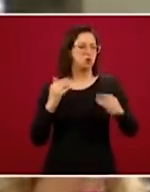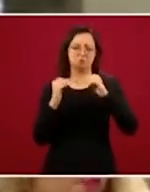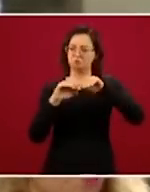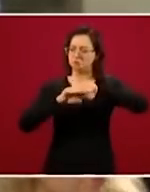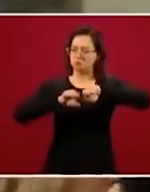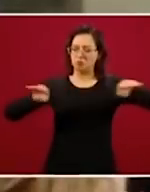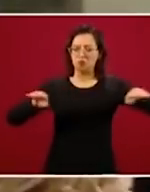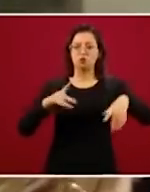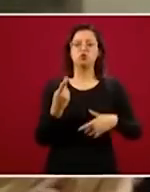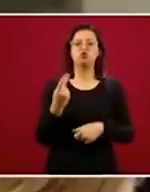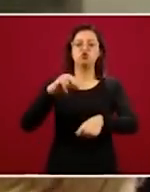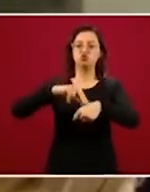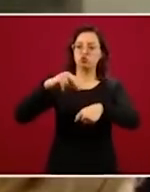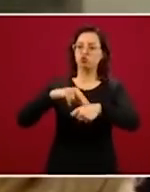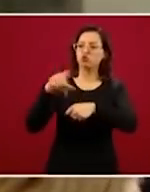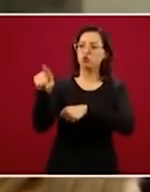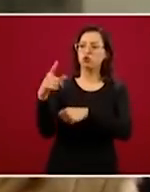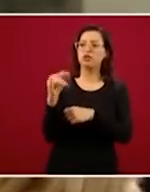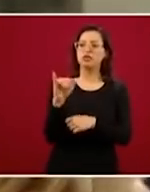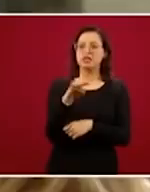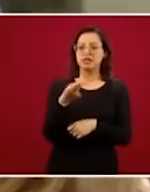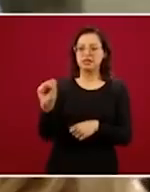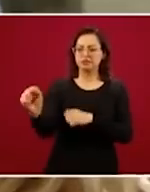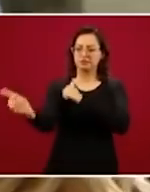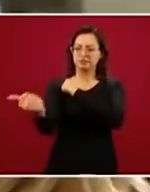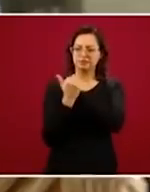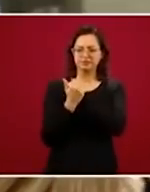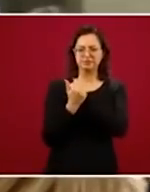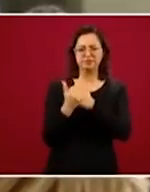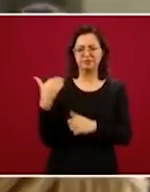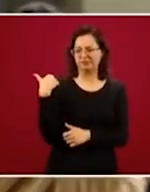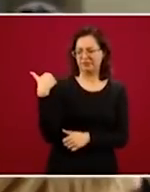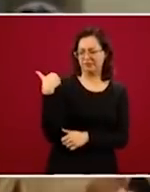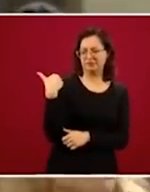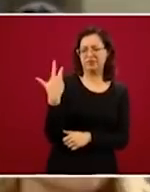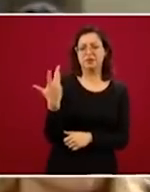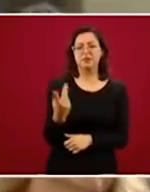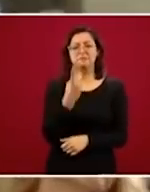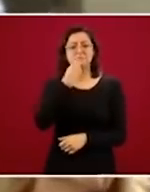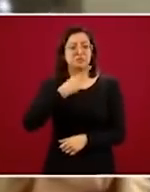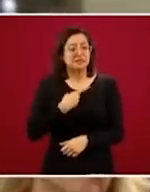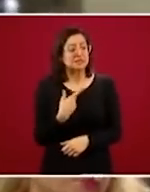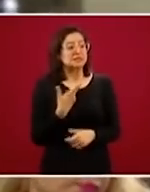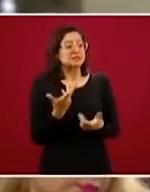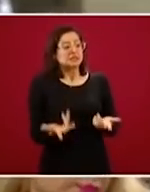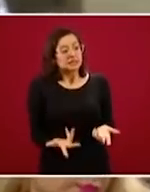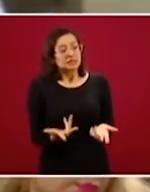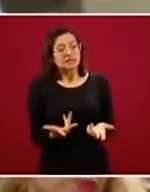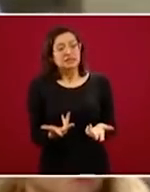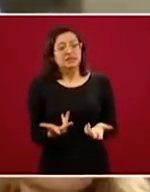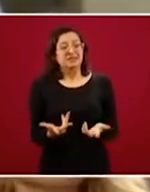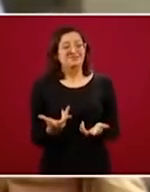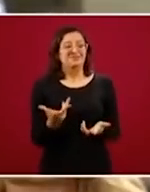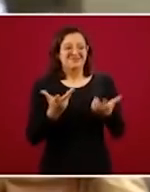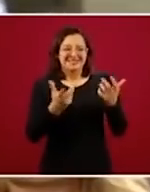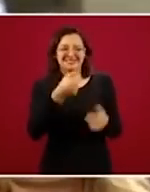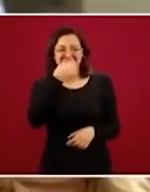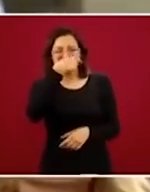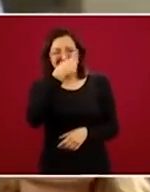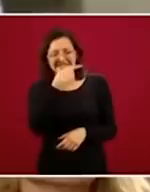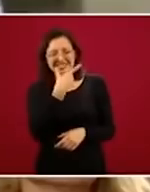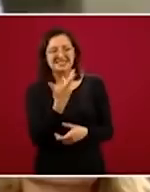sin hacer con doctor de ahí del imms este y me dice no esté que la situación de el abasto de